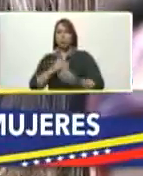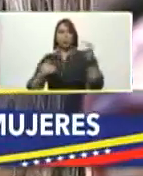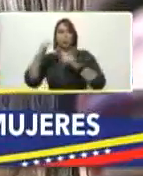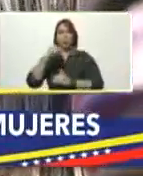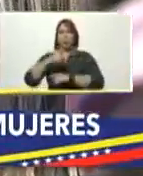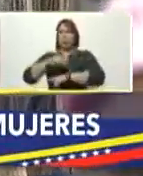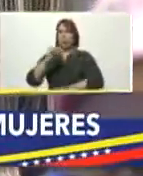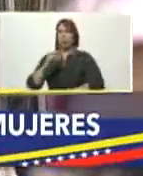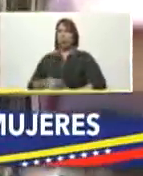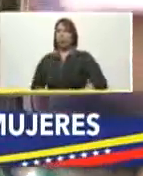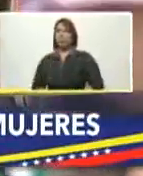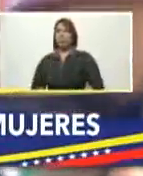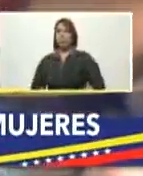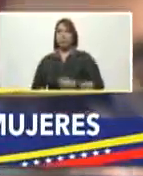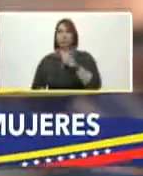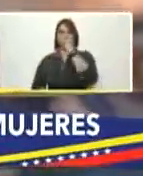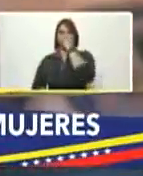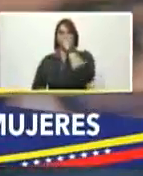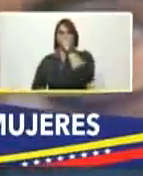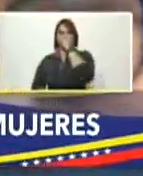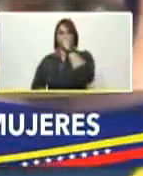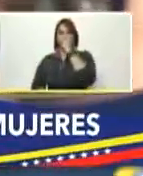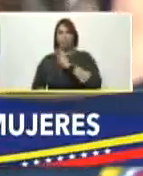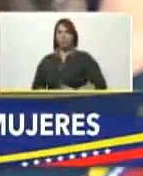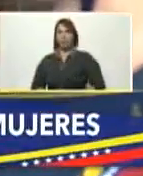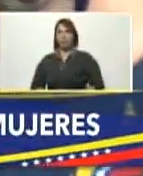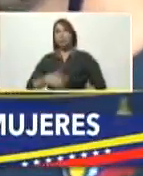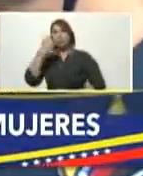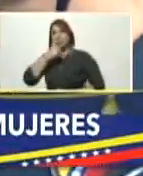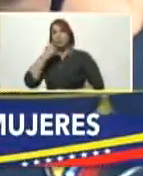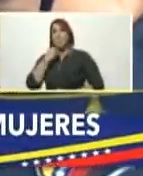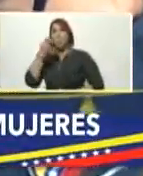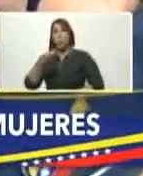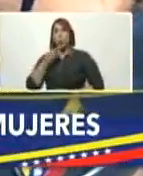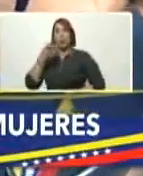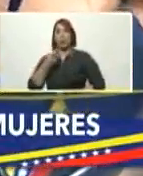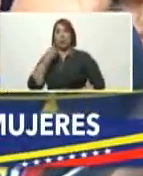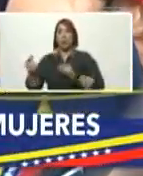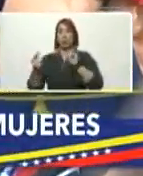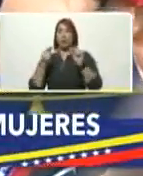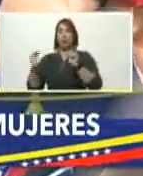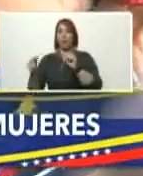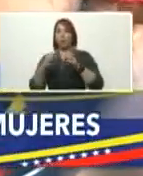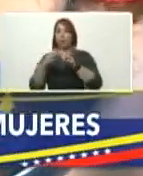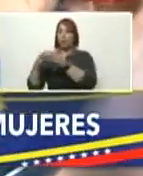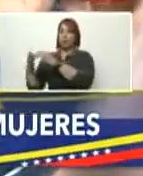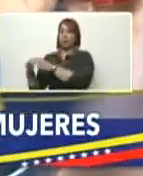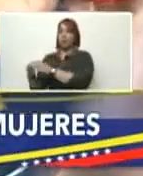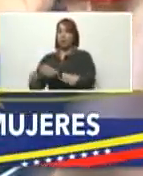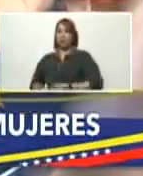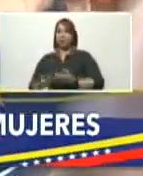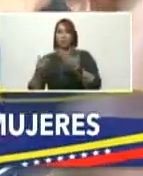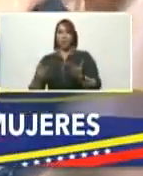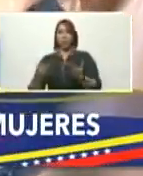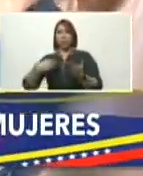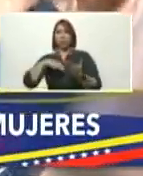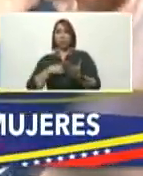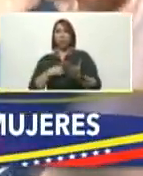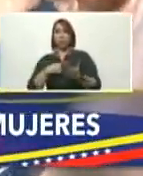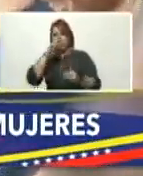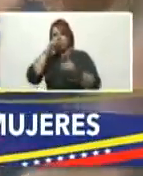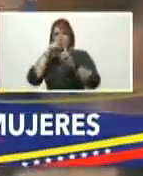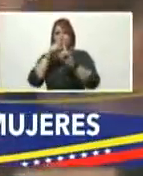momentos que ciertamente la política y el debate organizativo trae. Nosotras nos está desafiando la realidad